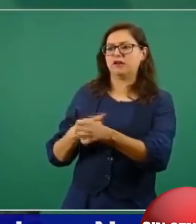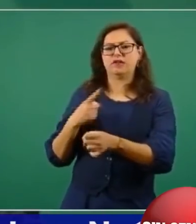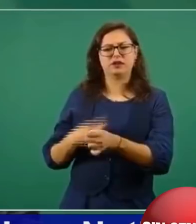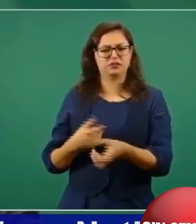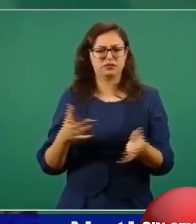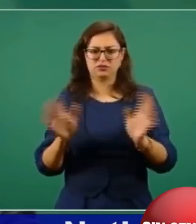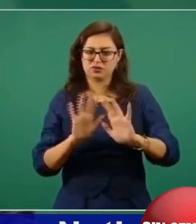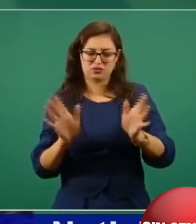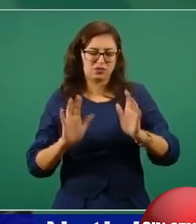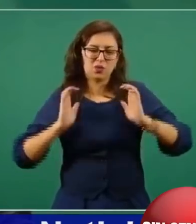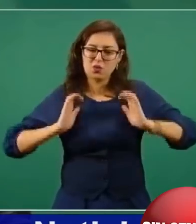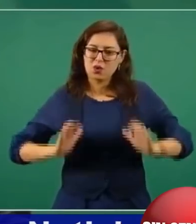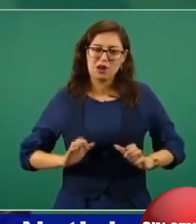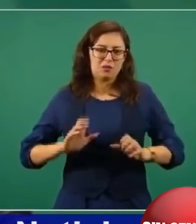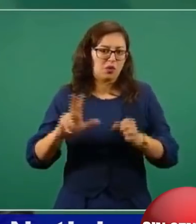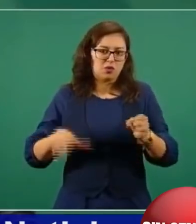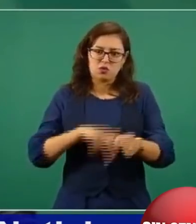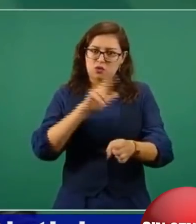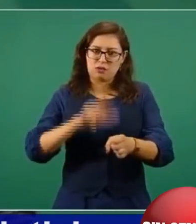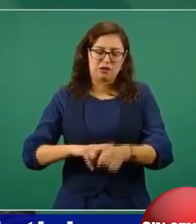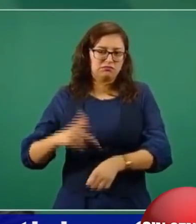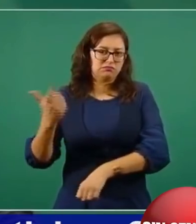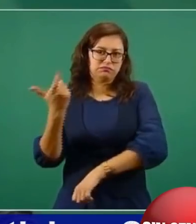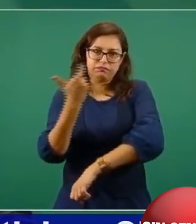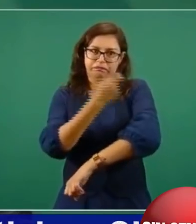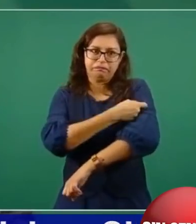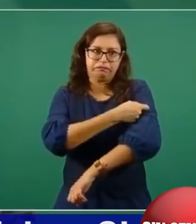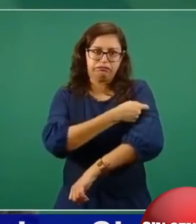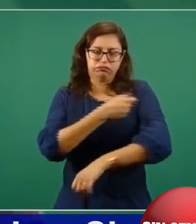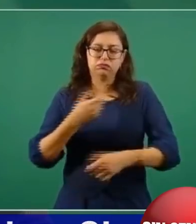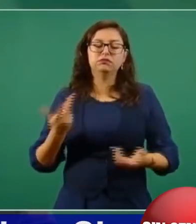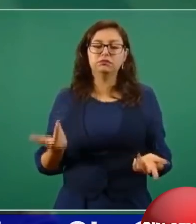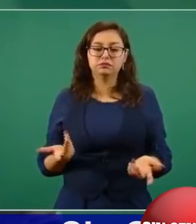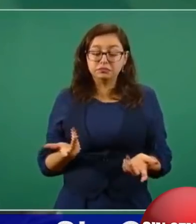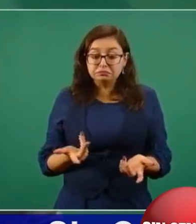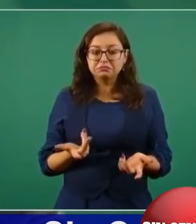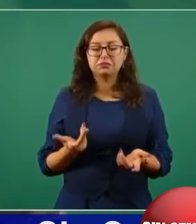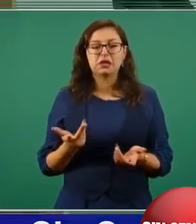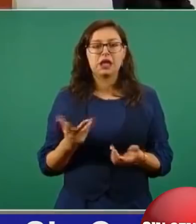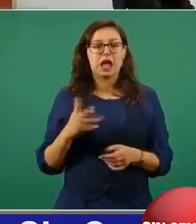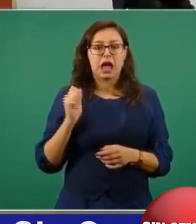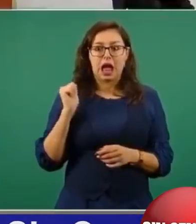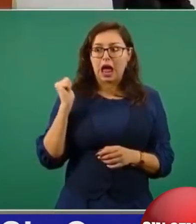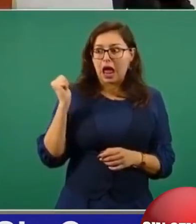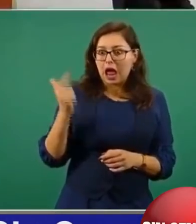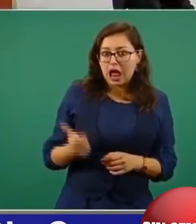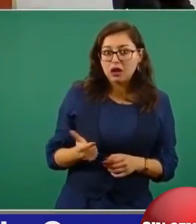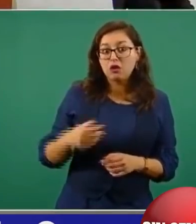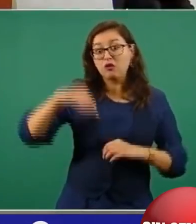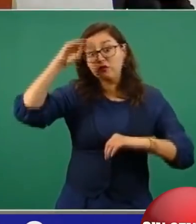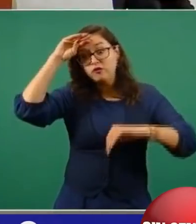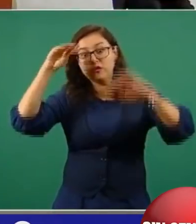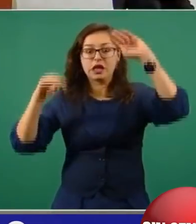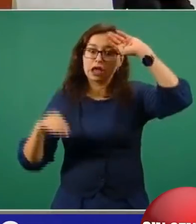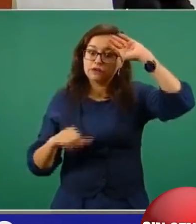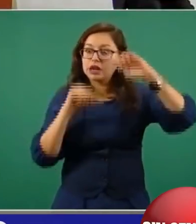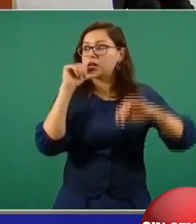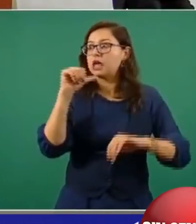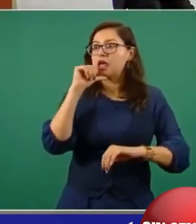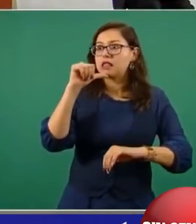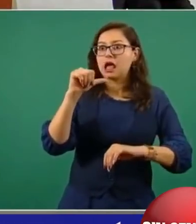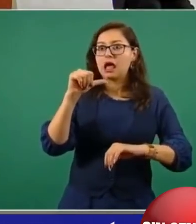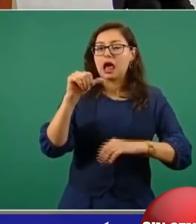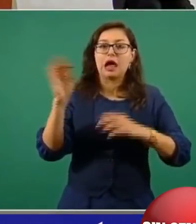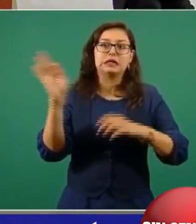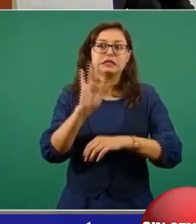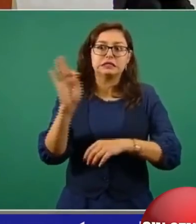respuesta inmune que están presentando precisamente ante la vacuna. Tampoco debe interpretarse que quien no tenga fiebre no está